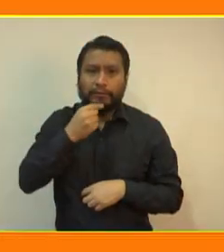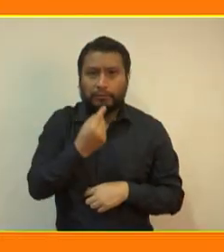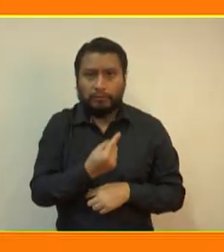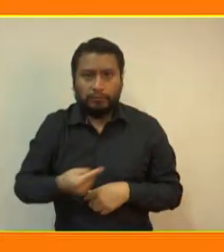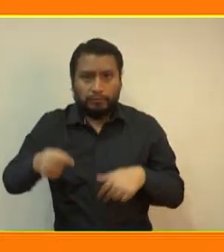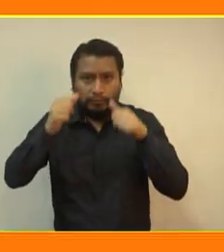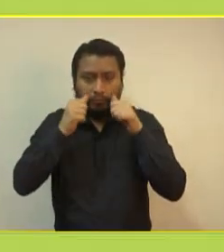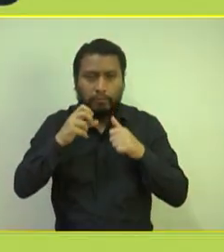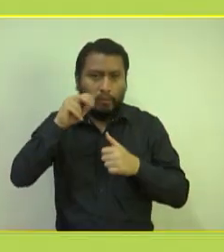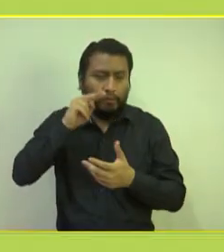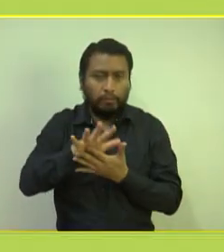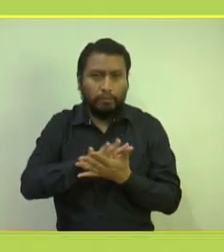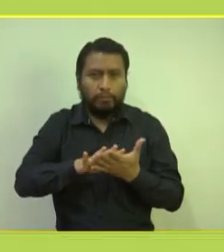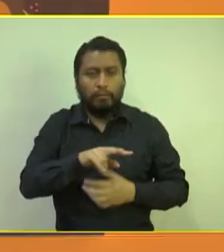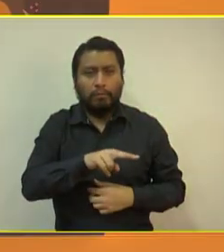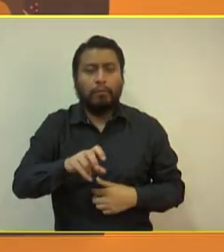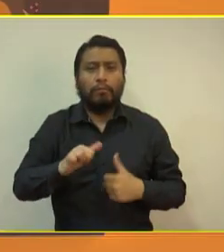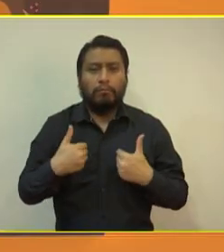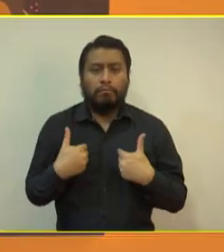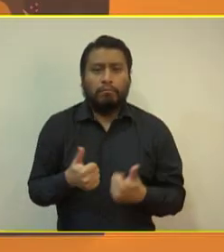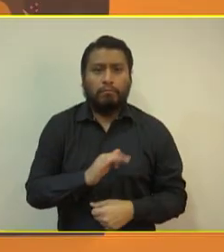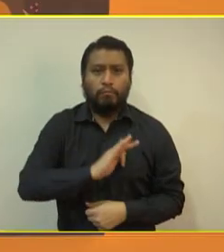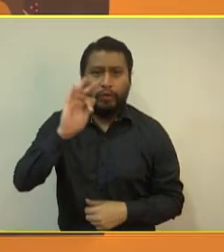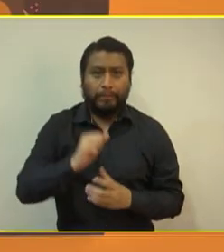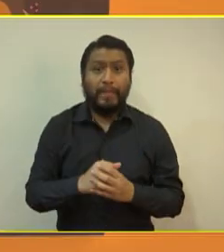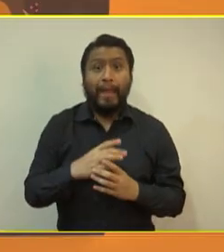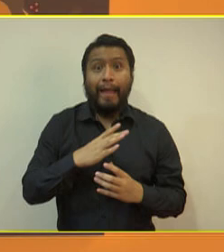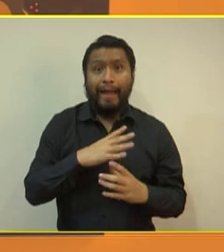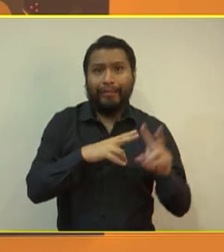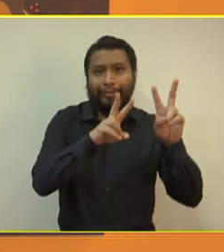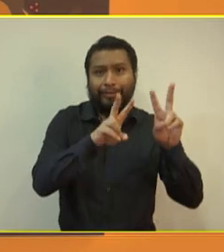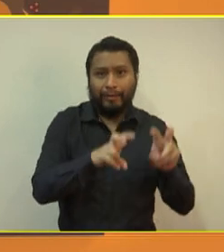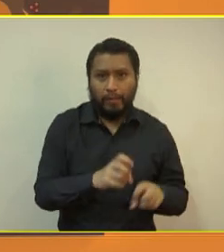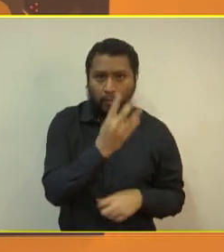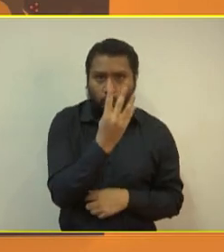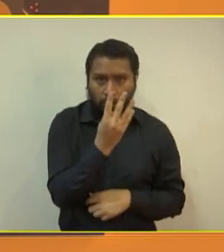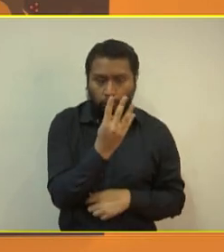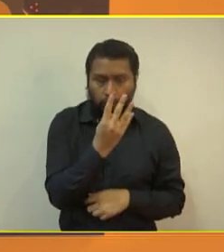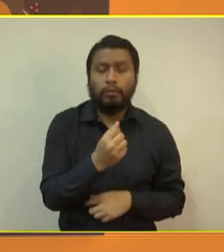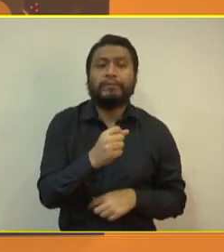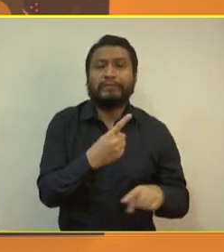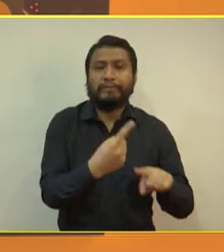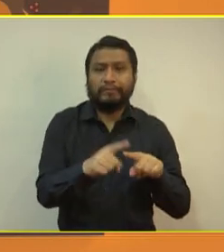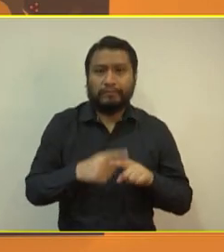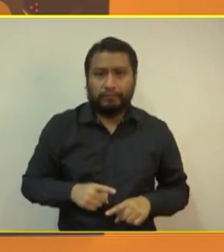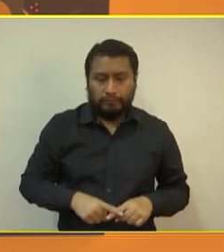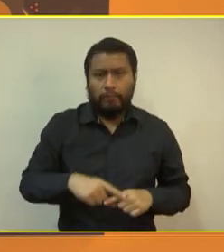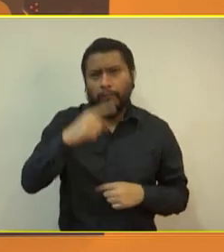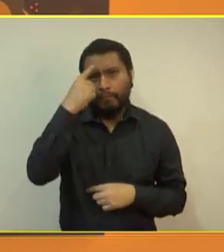normovisuales. El proyecto está conformado por 4 módulos que interactúan en conjunto para